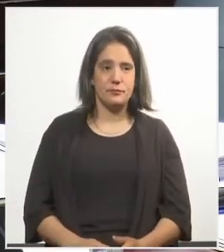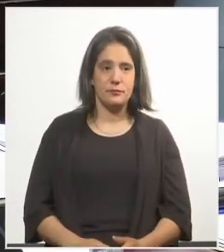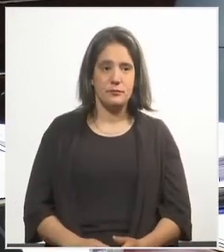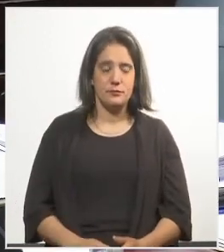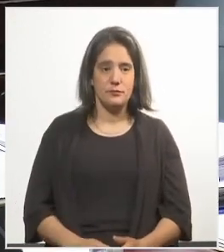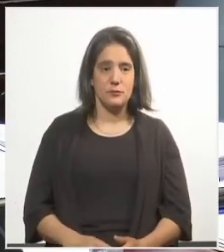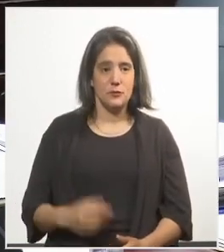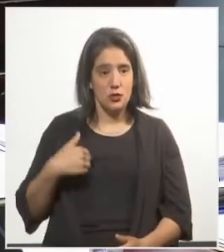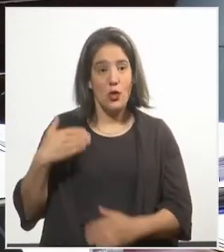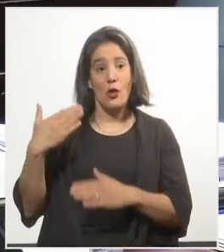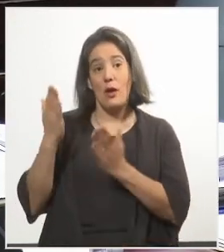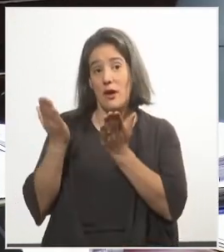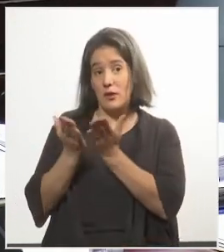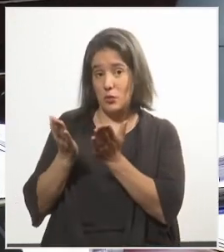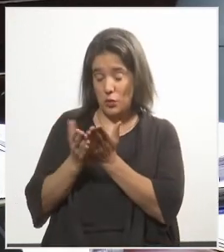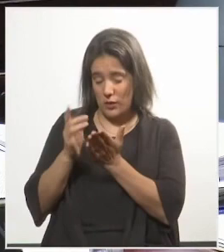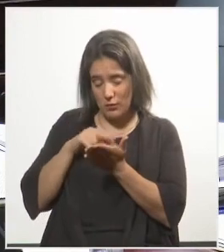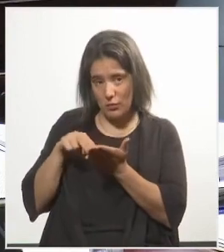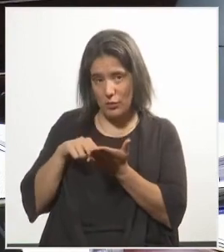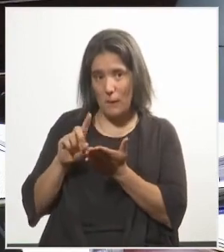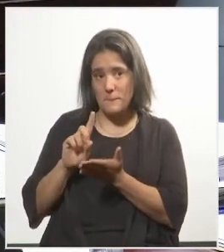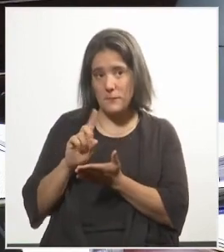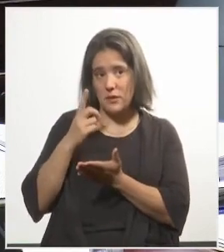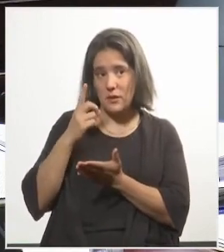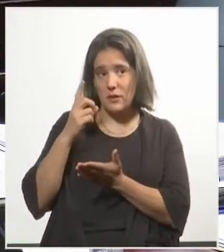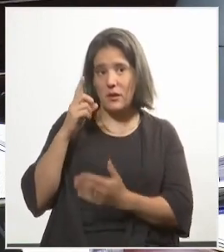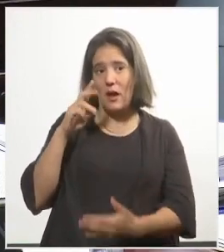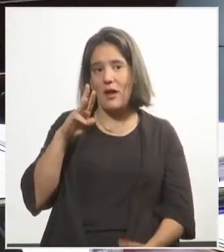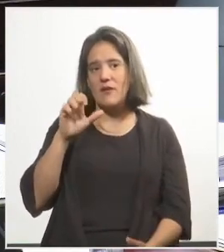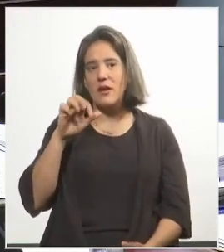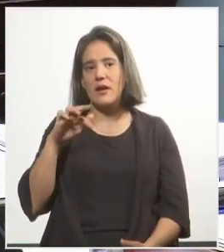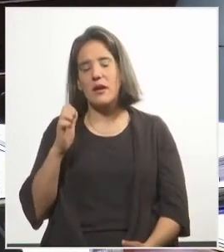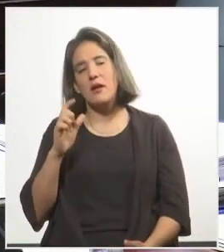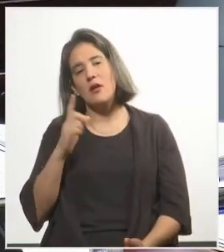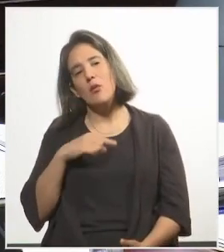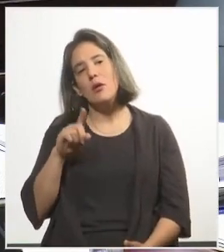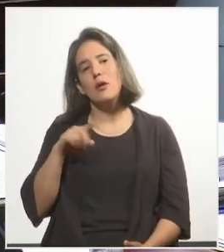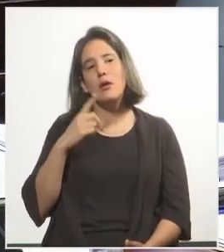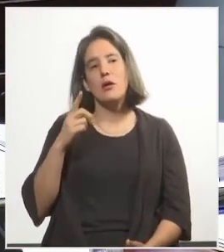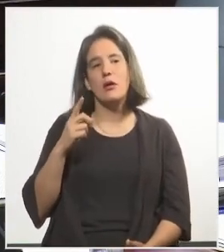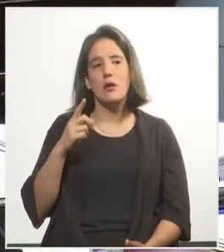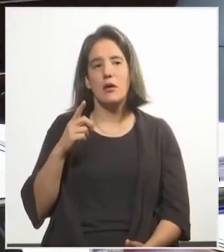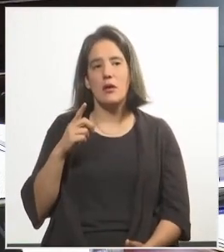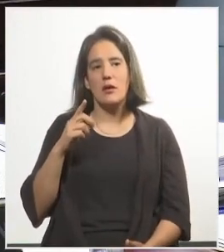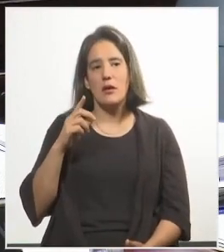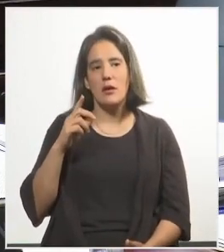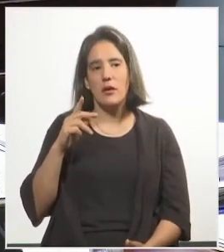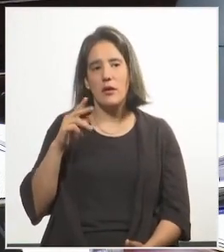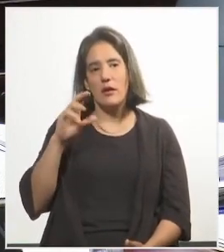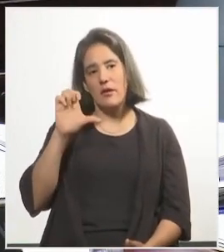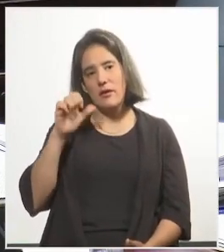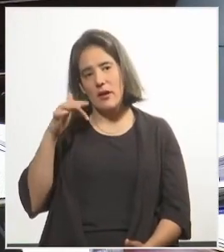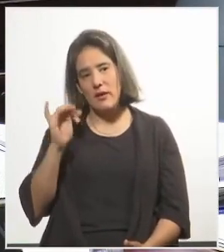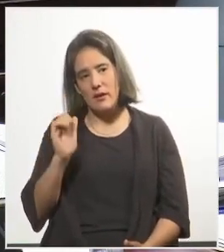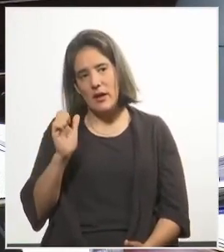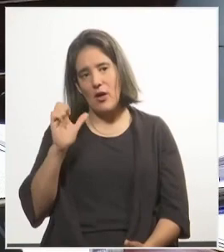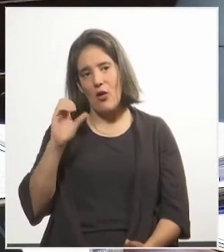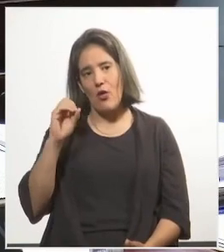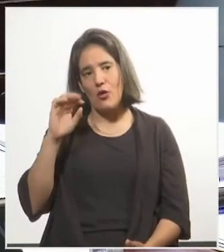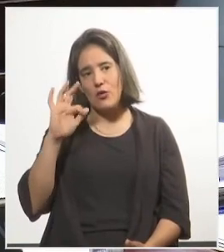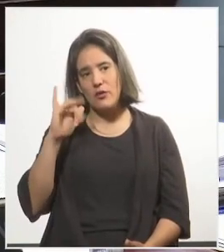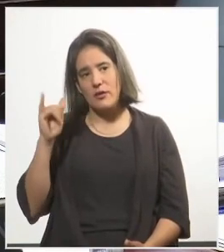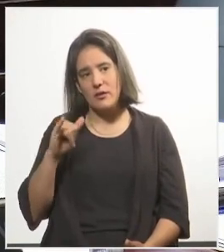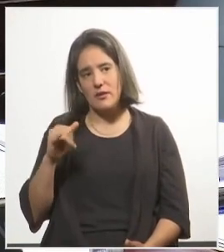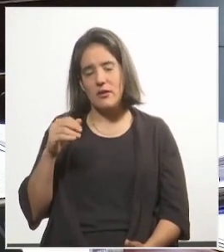me formé leyendo primero a Salgari y a Julio Verne, pero luego a Raúl Scalabrini Ortiz,